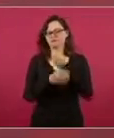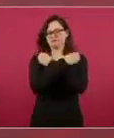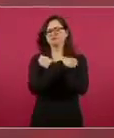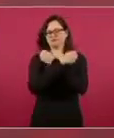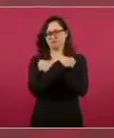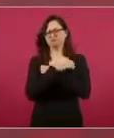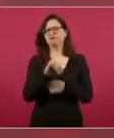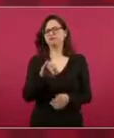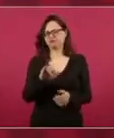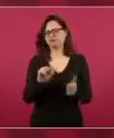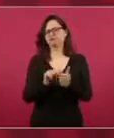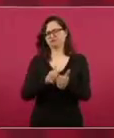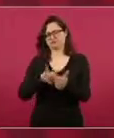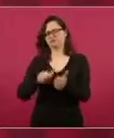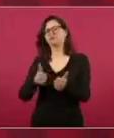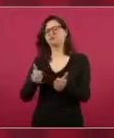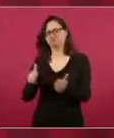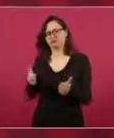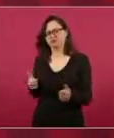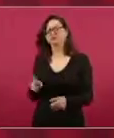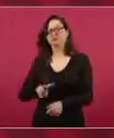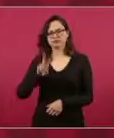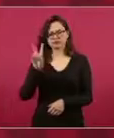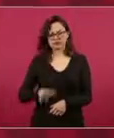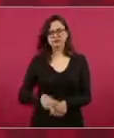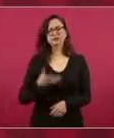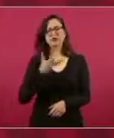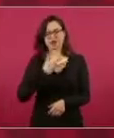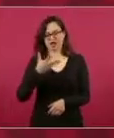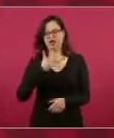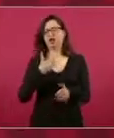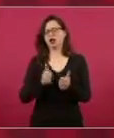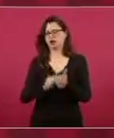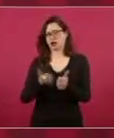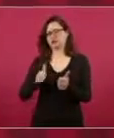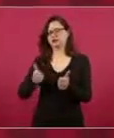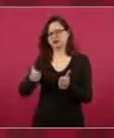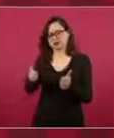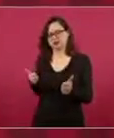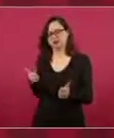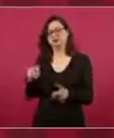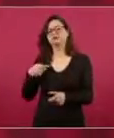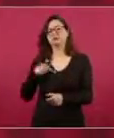que debemos de reconocerlo, pero que estamos avanzando.